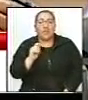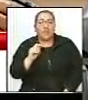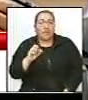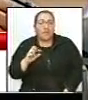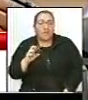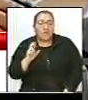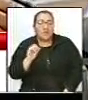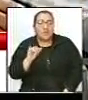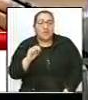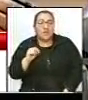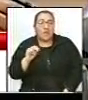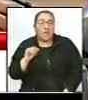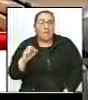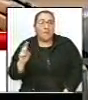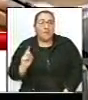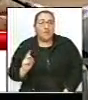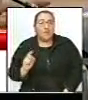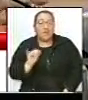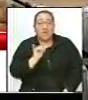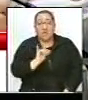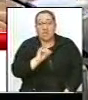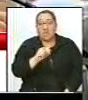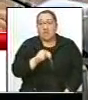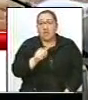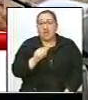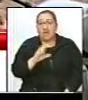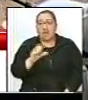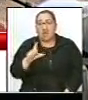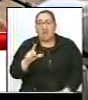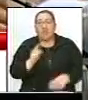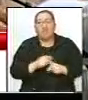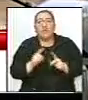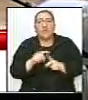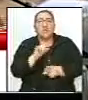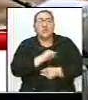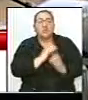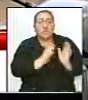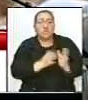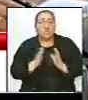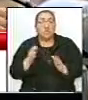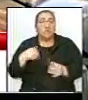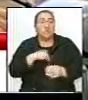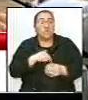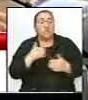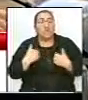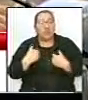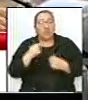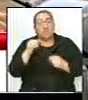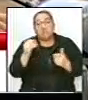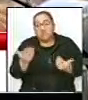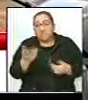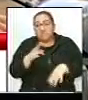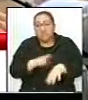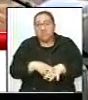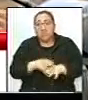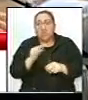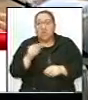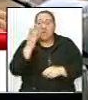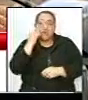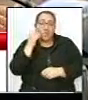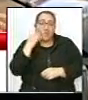y Nacal. Y desde nuestra humilde experiencia, creo que es